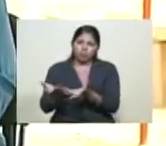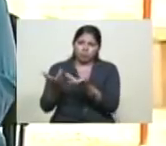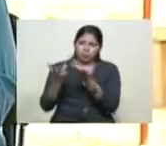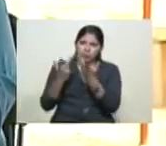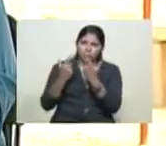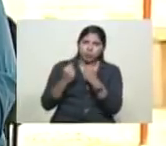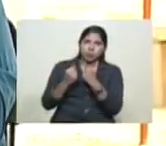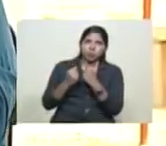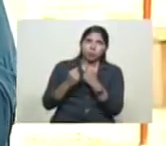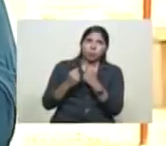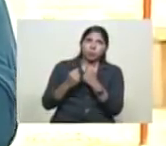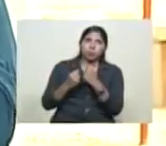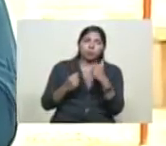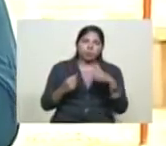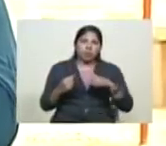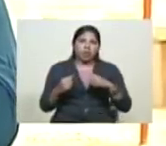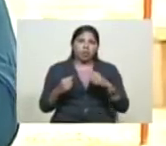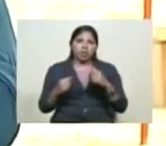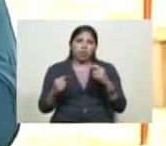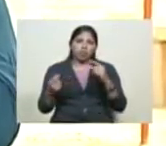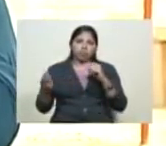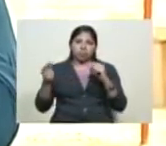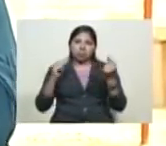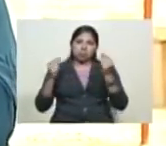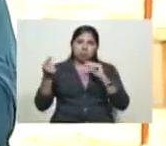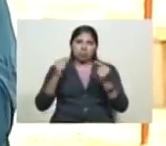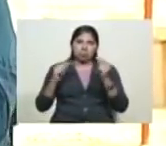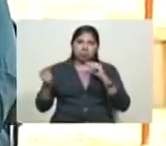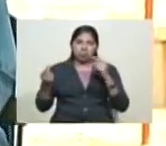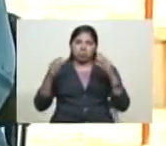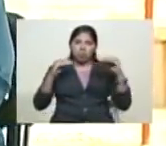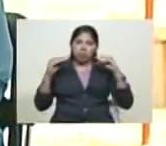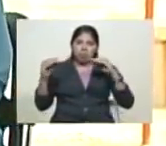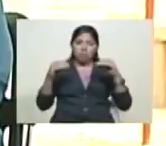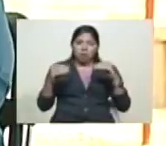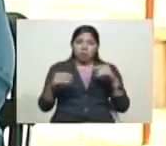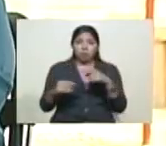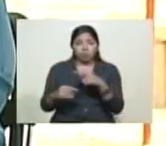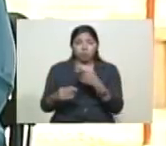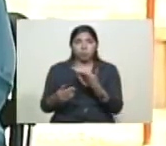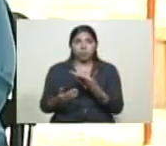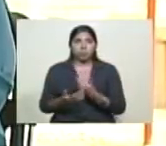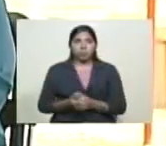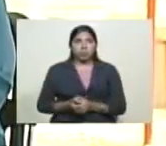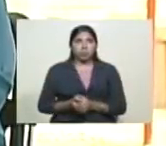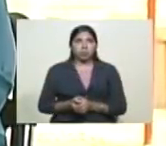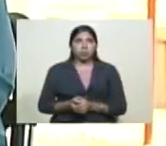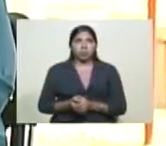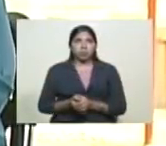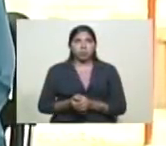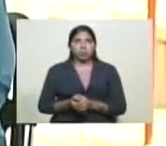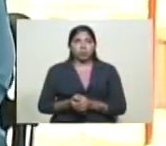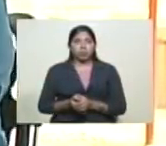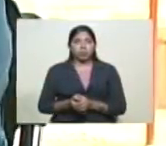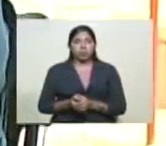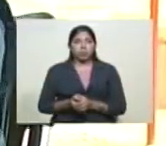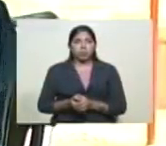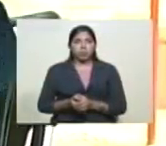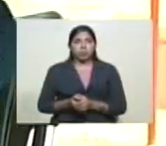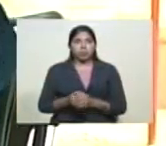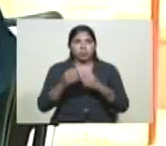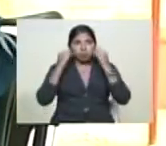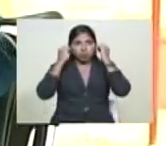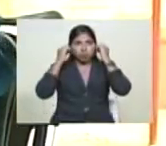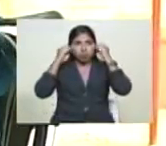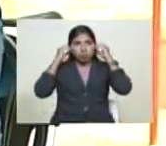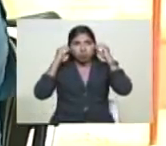reflexiones en este conversatorio con los vecinos del urbanismo Luisa Cáceres de